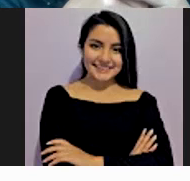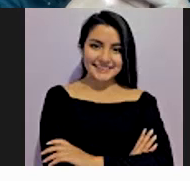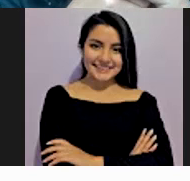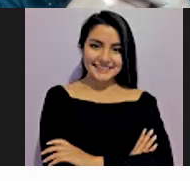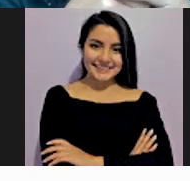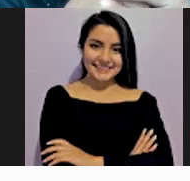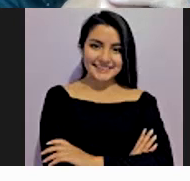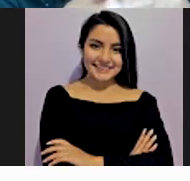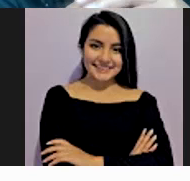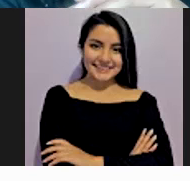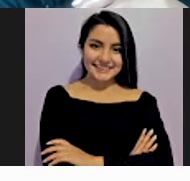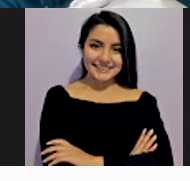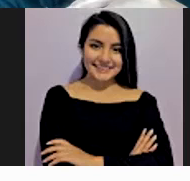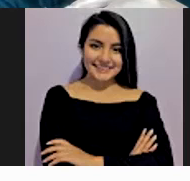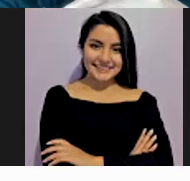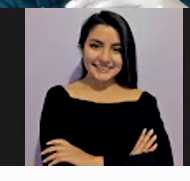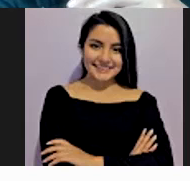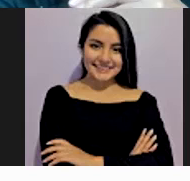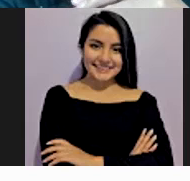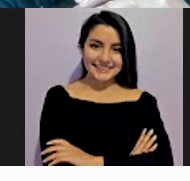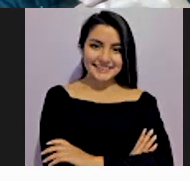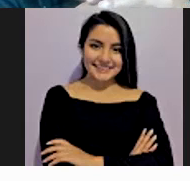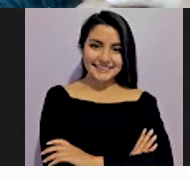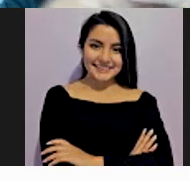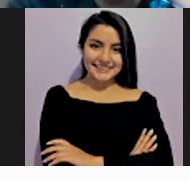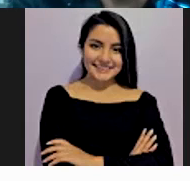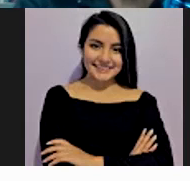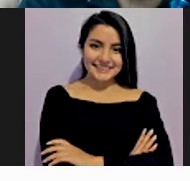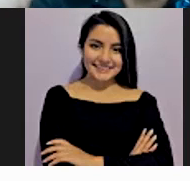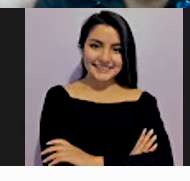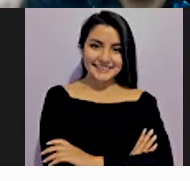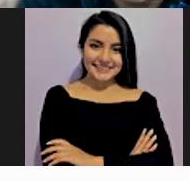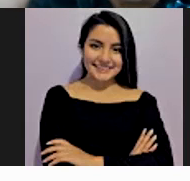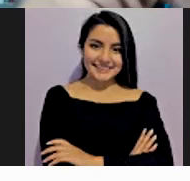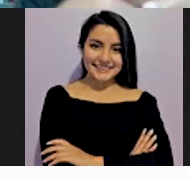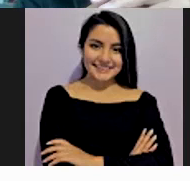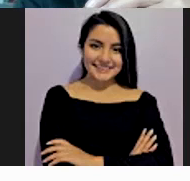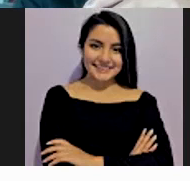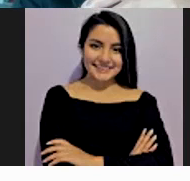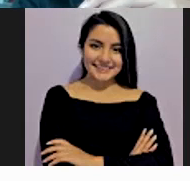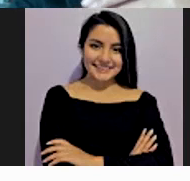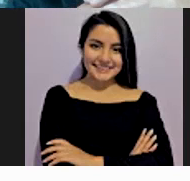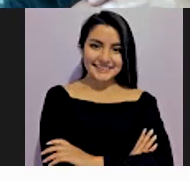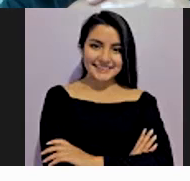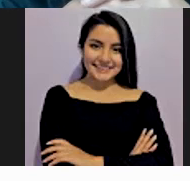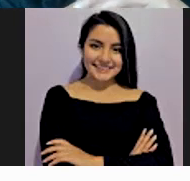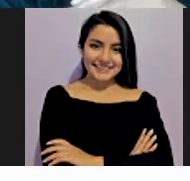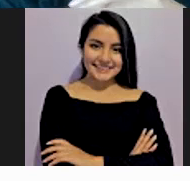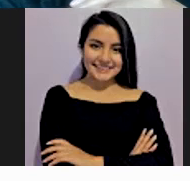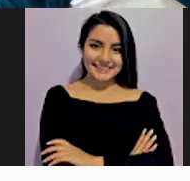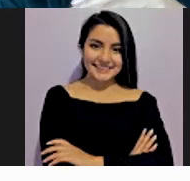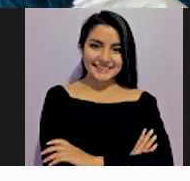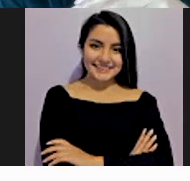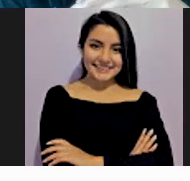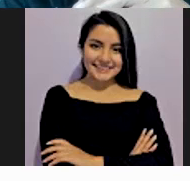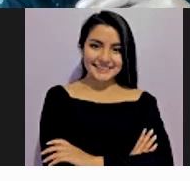daba saneamientos, qué vainas. Como yo estoy justo terminando una maestría en eso, dije, hay que ver, ¿no? Pero estoy en muchas materias ahorita,